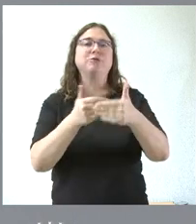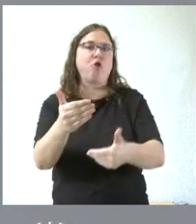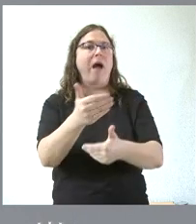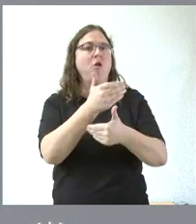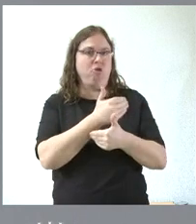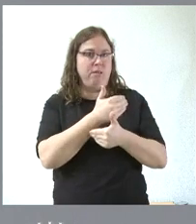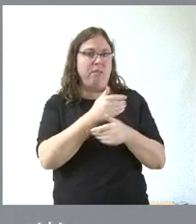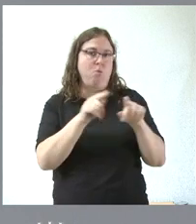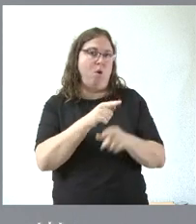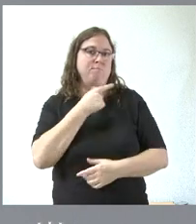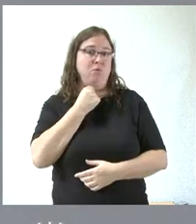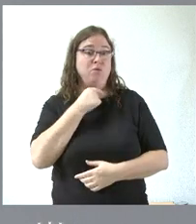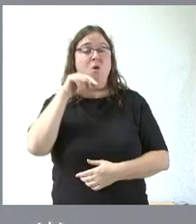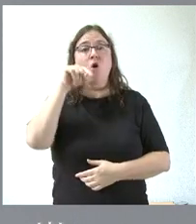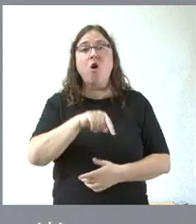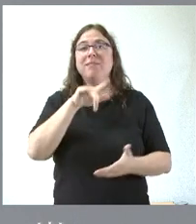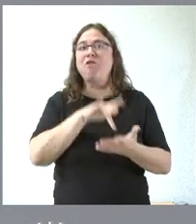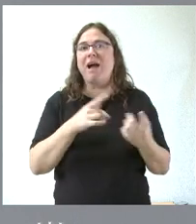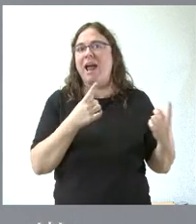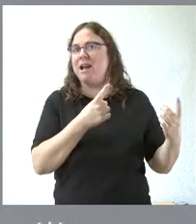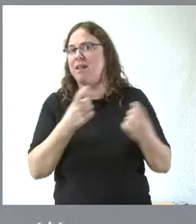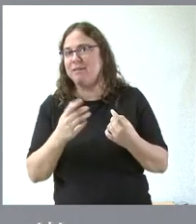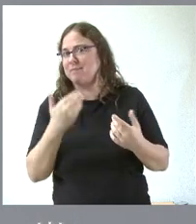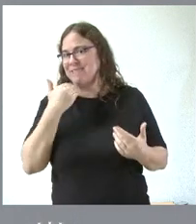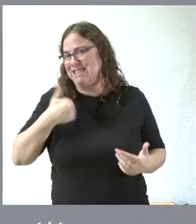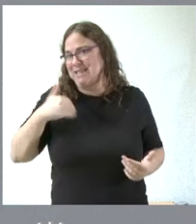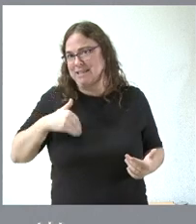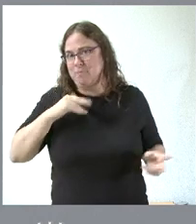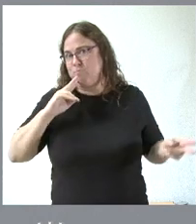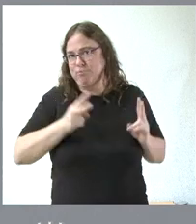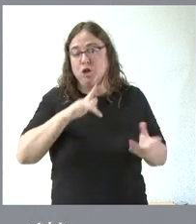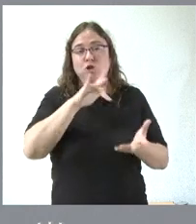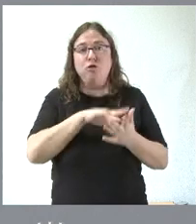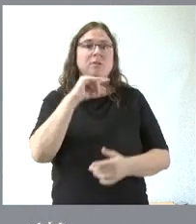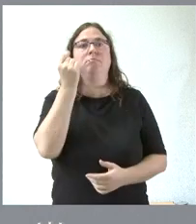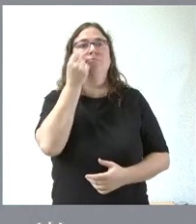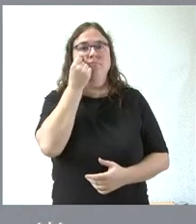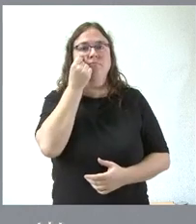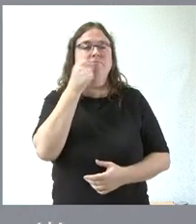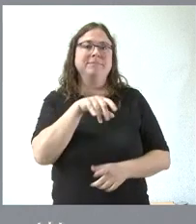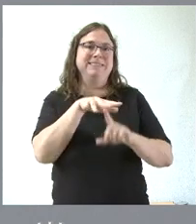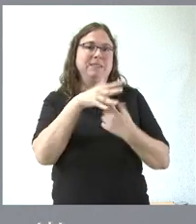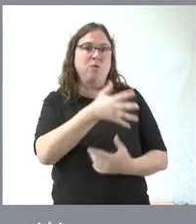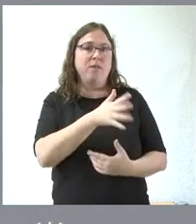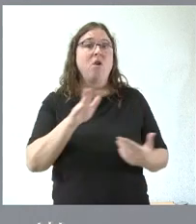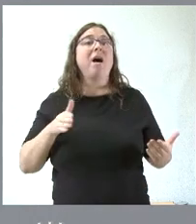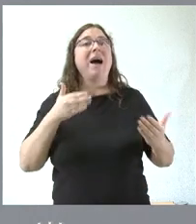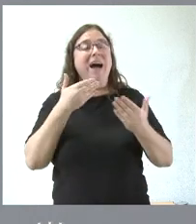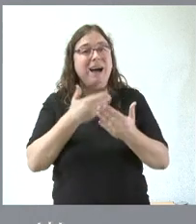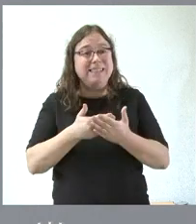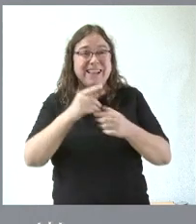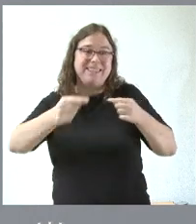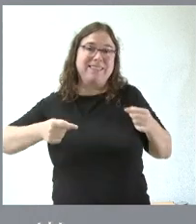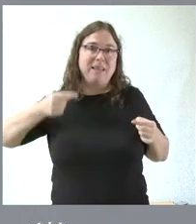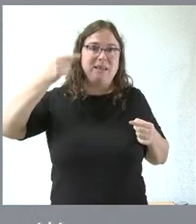gustado lo que tenemos hoy es la necesidad de actuar desde el momento presente desde que hemos tenido noticia de este hecho que incluso ha sido con posterioridad